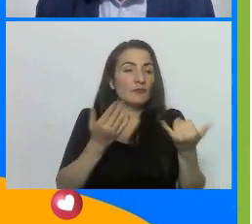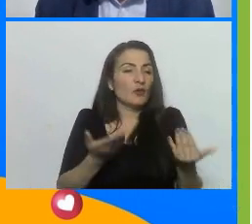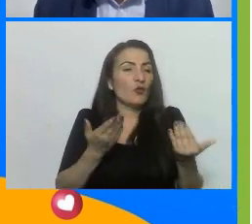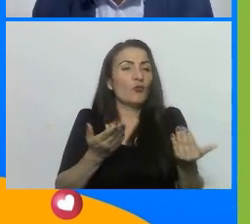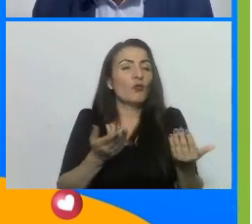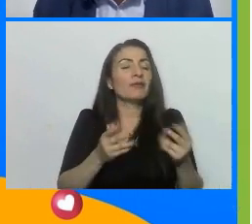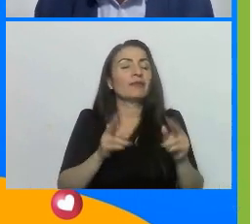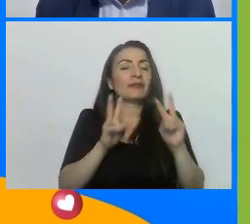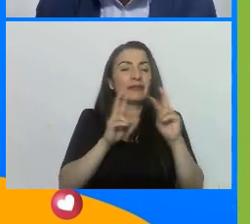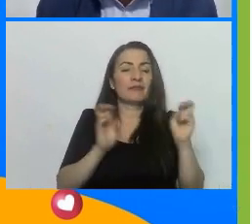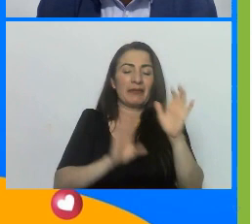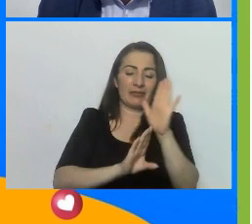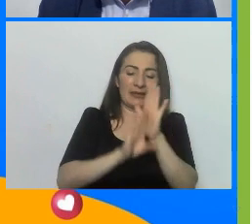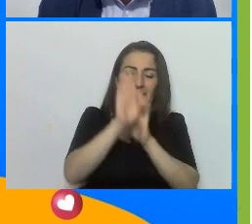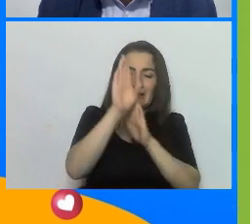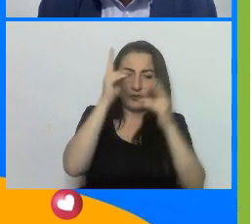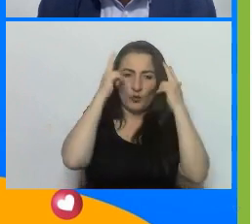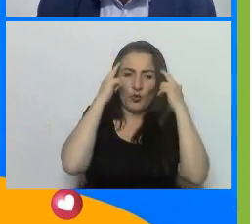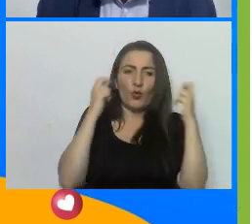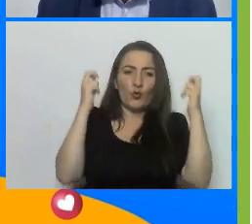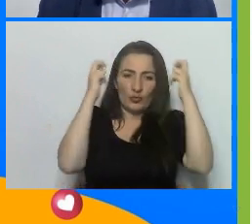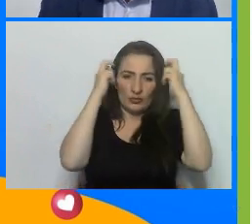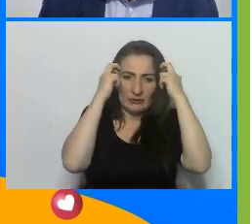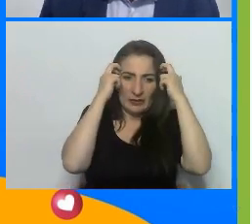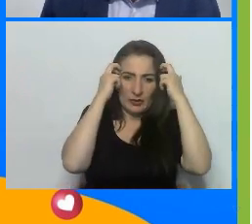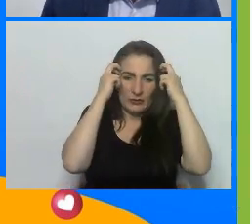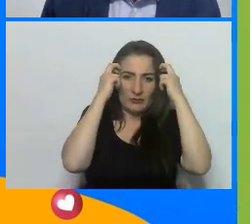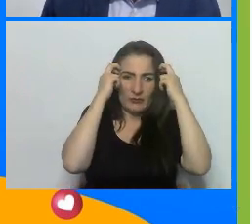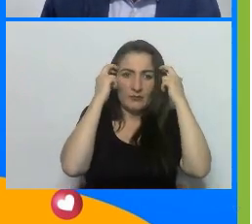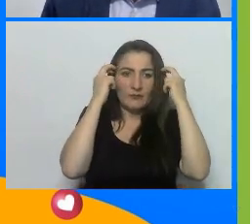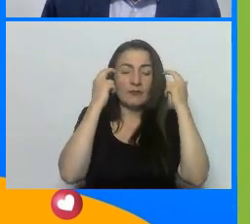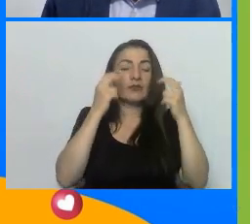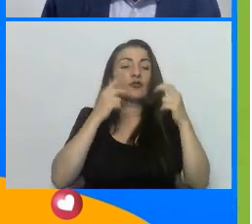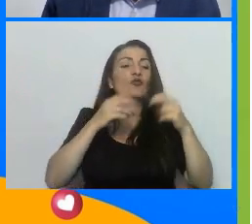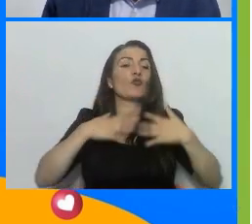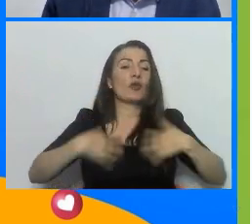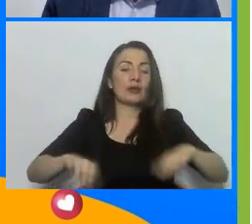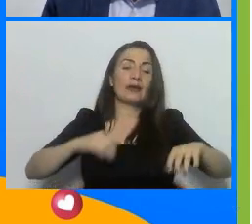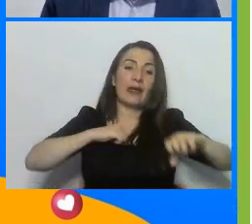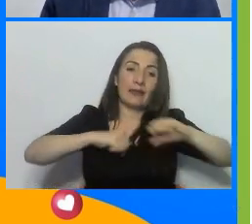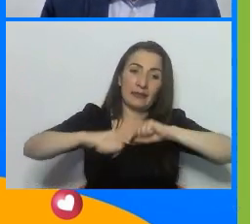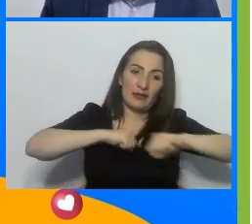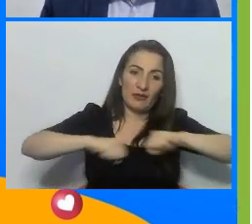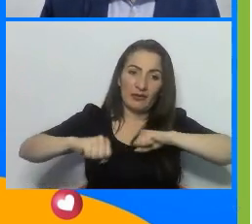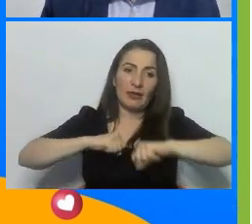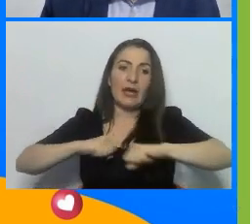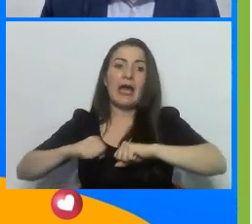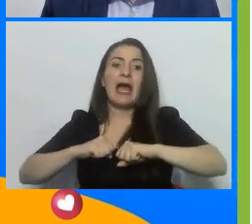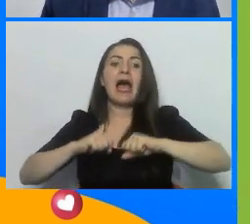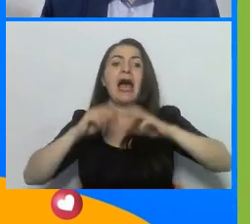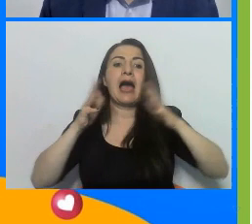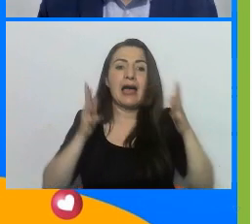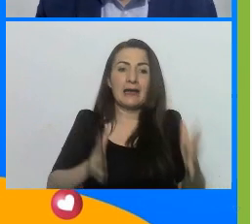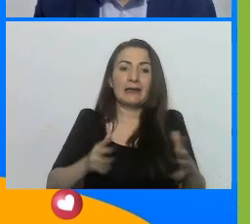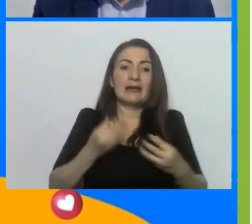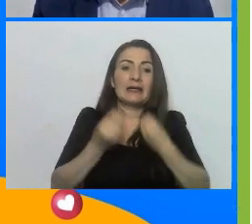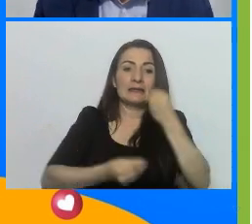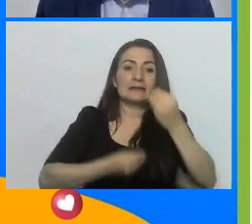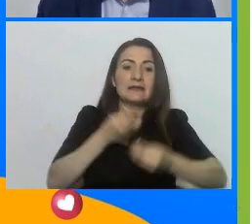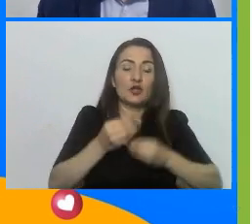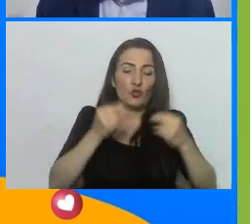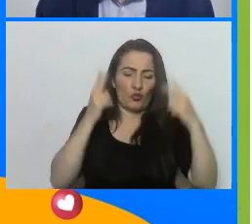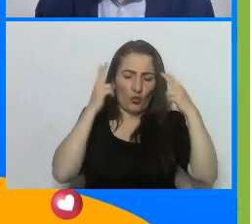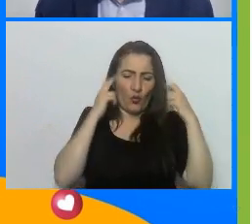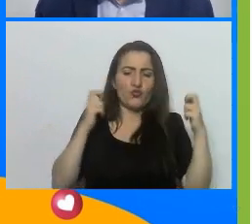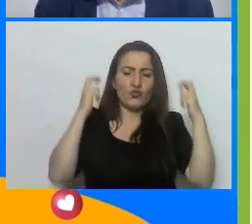está desarrollando un conocimiento, ¿sí? Entonces, toda actividad que se desarrolla dentro de la ecología busca desarrollar el